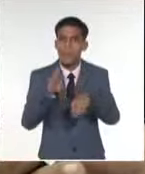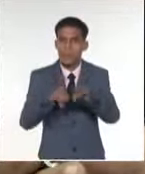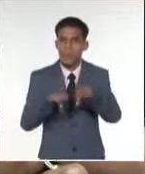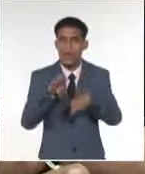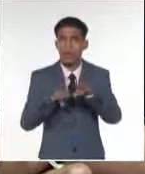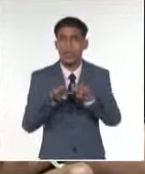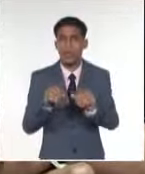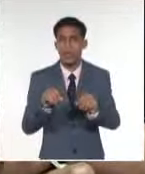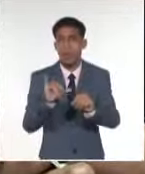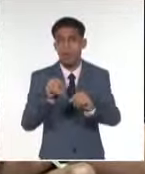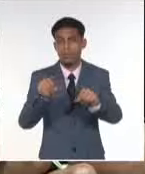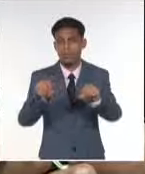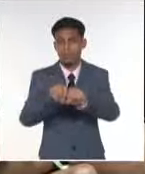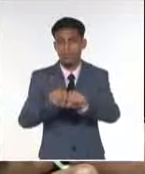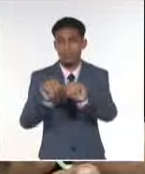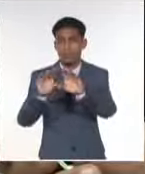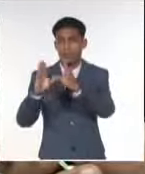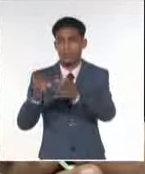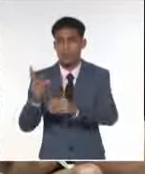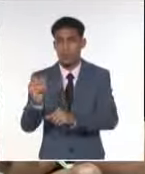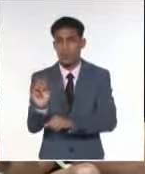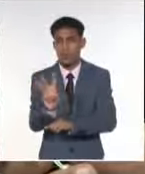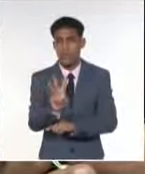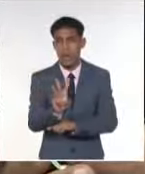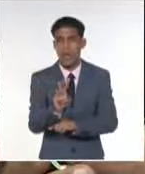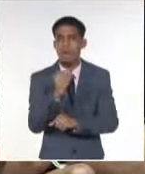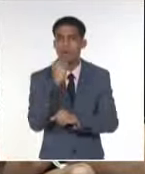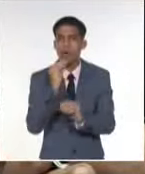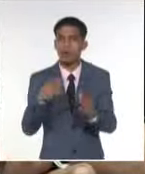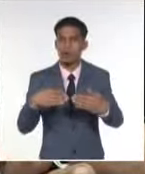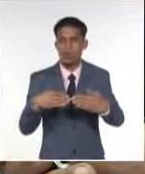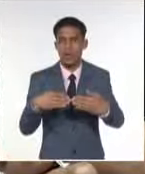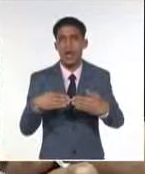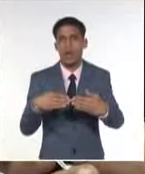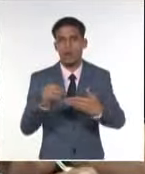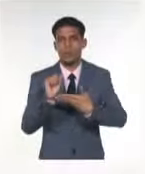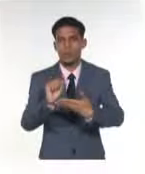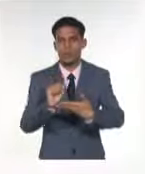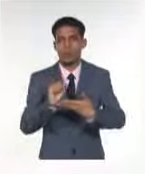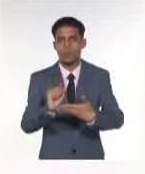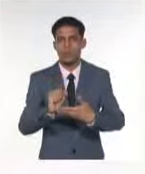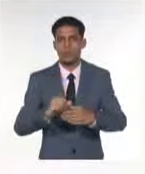entrada de la unidad número 3 de RNT, pudiéramos cerrar la carga a algún momento de la madrugada próxima.